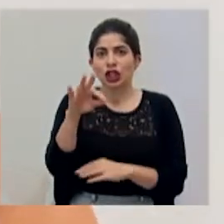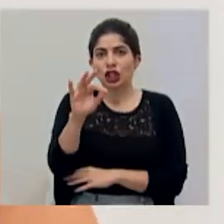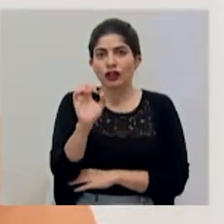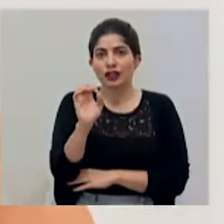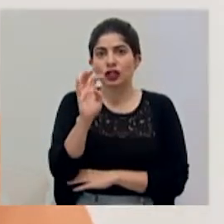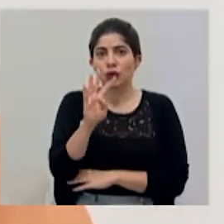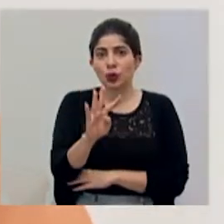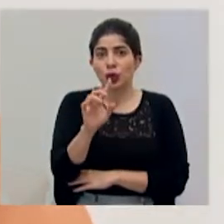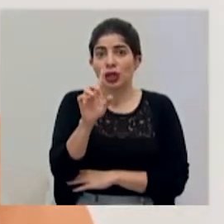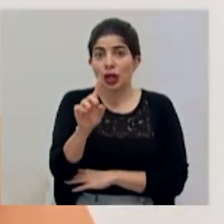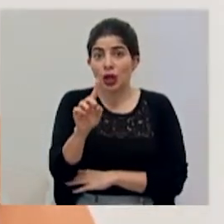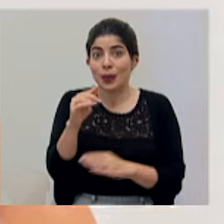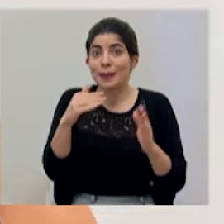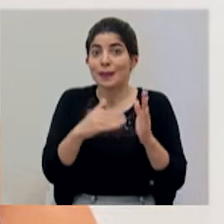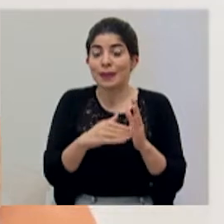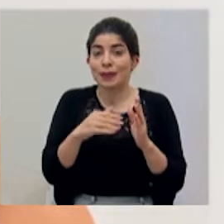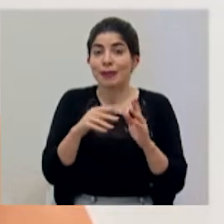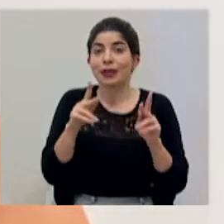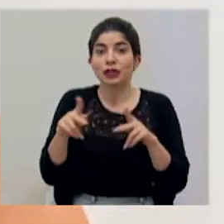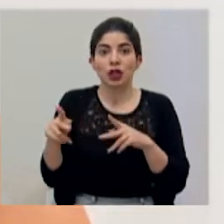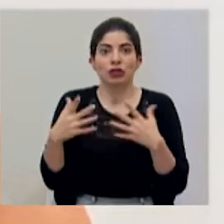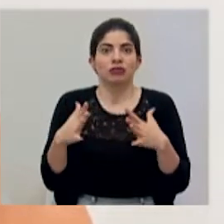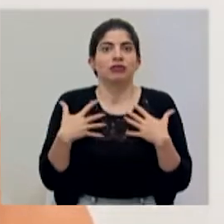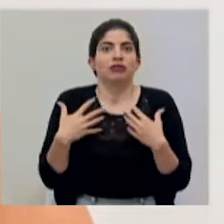72.941 personas recuperadas.